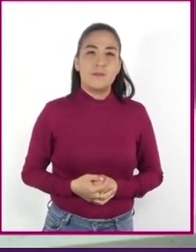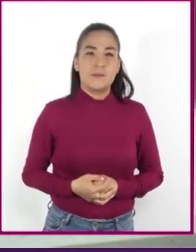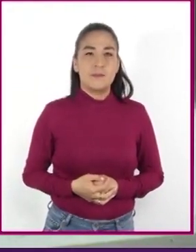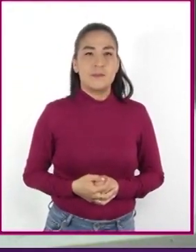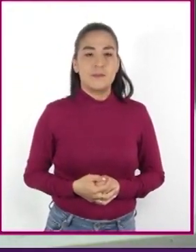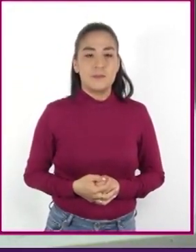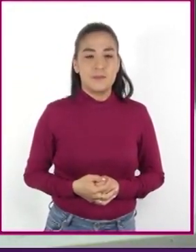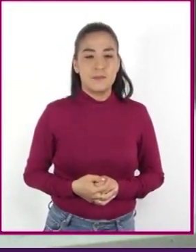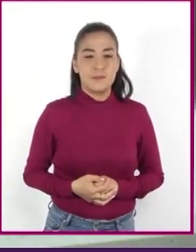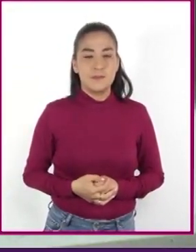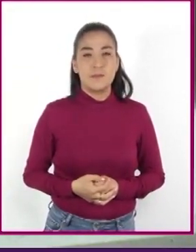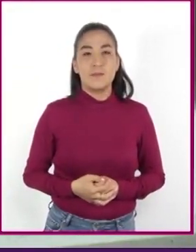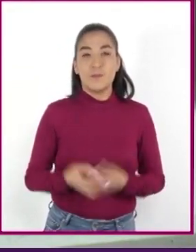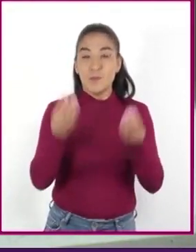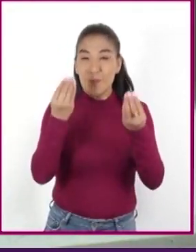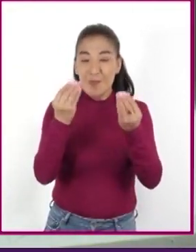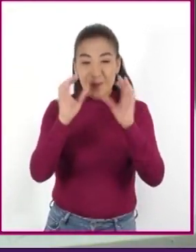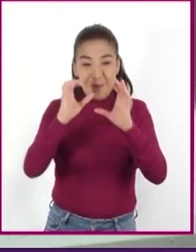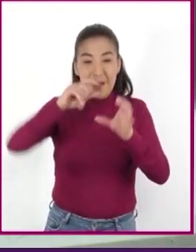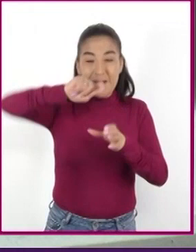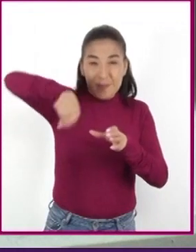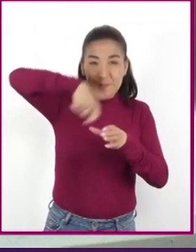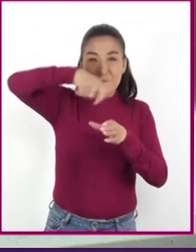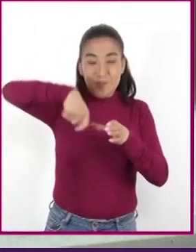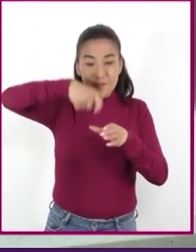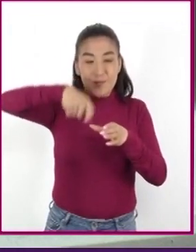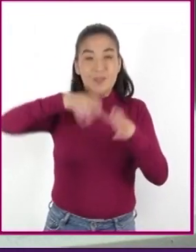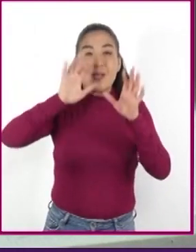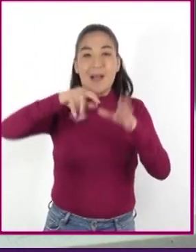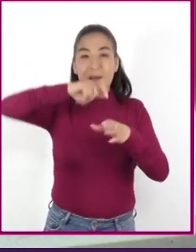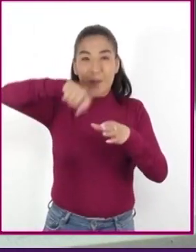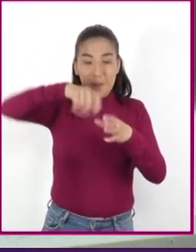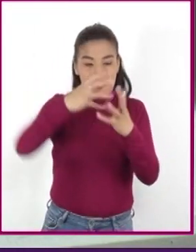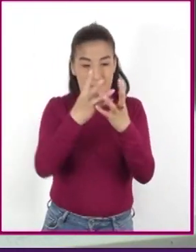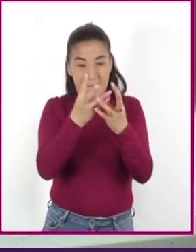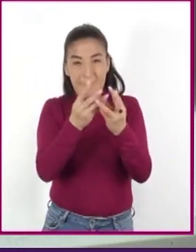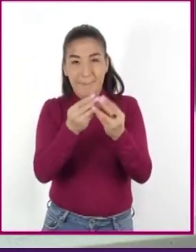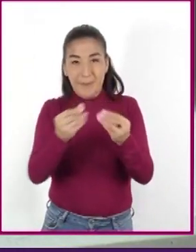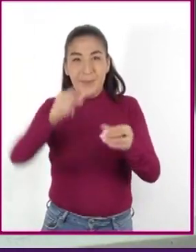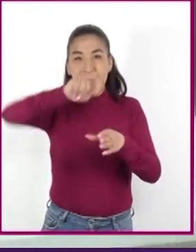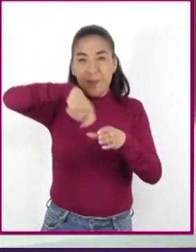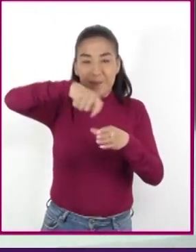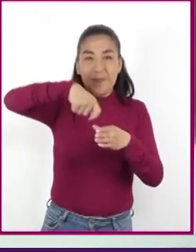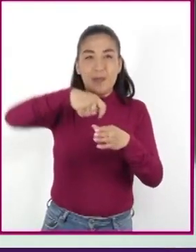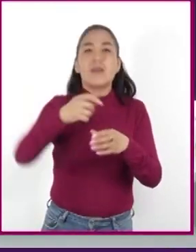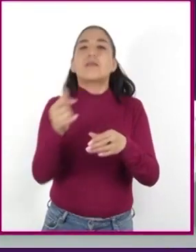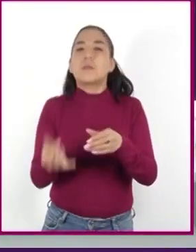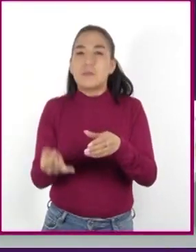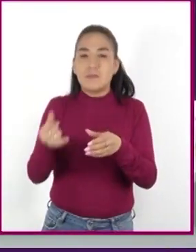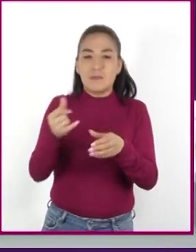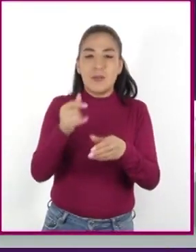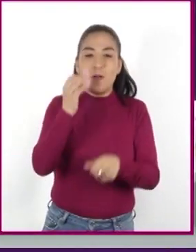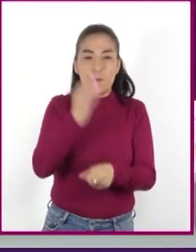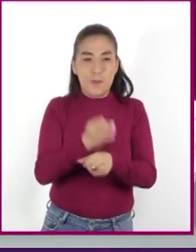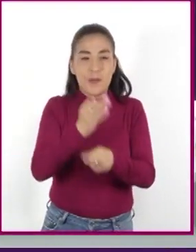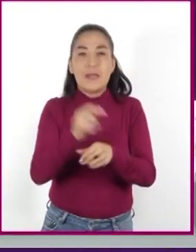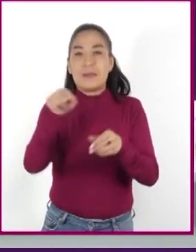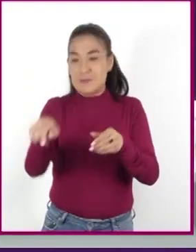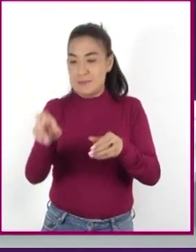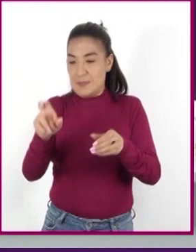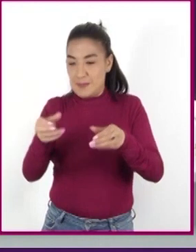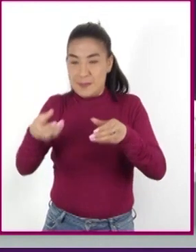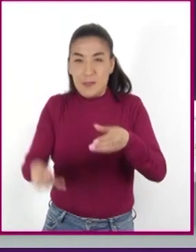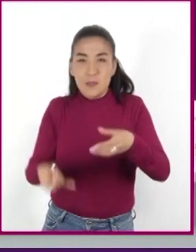Y con mucho cuidado, después de diluir la sustancia, vamos a agregarla a la